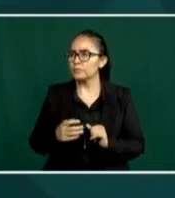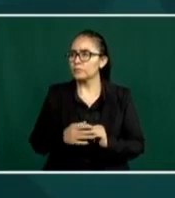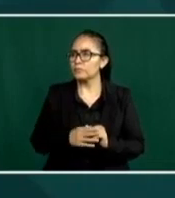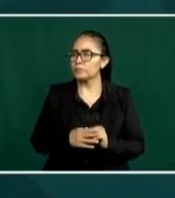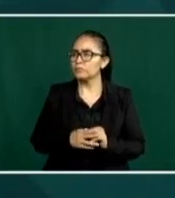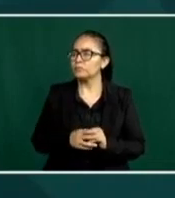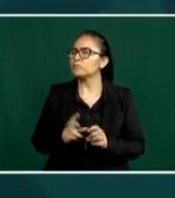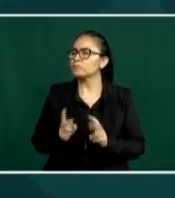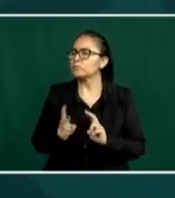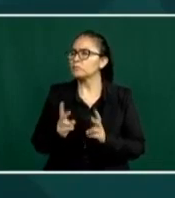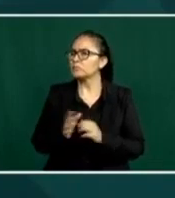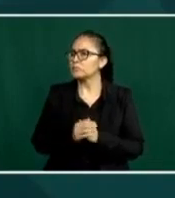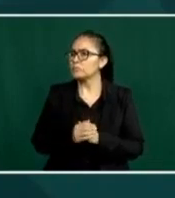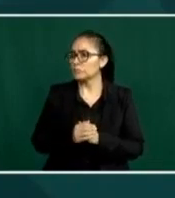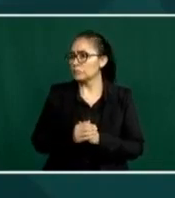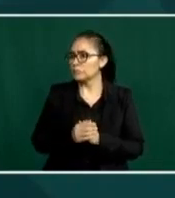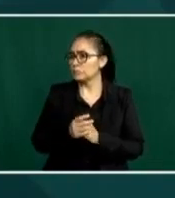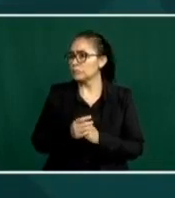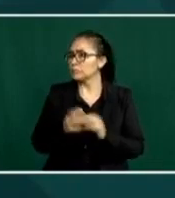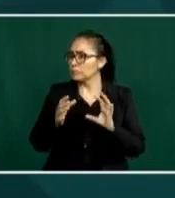estamos hablando de crecimiento,